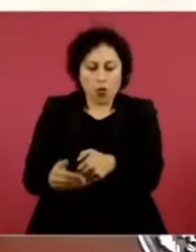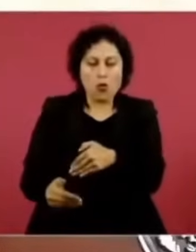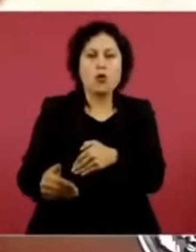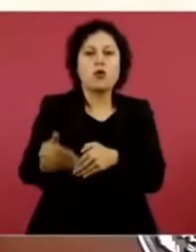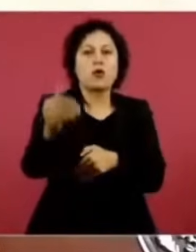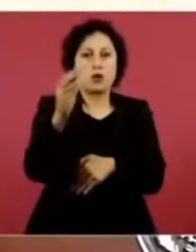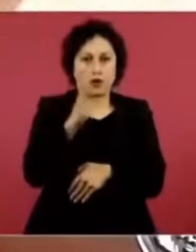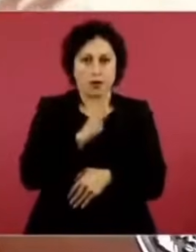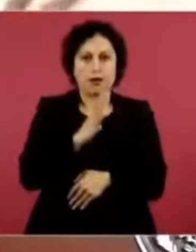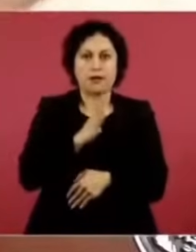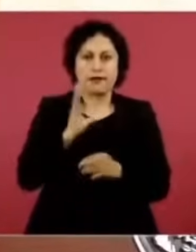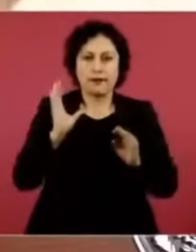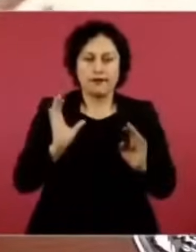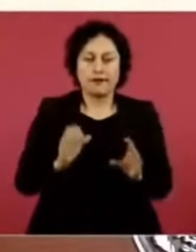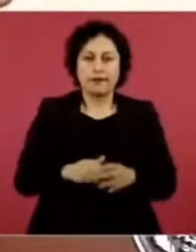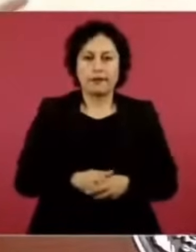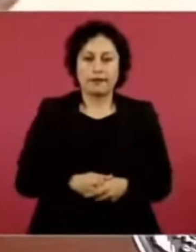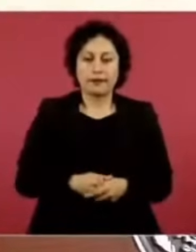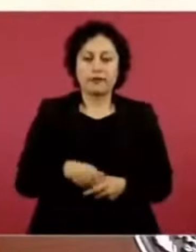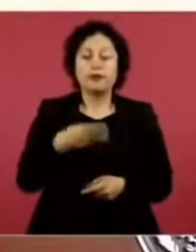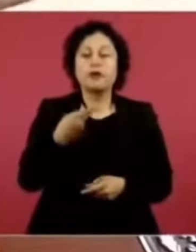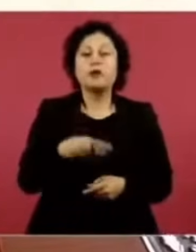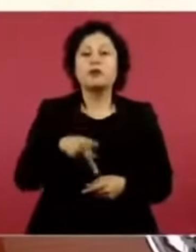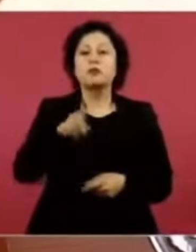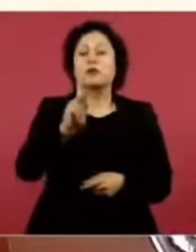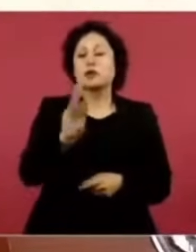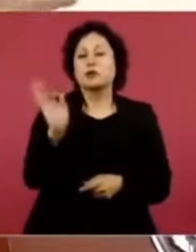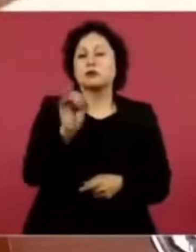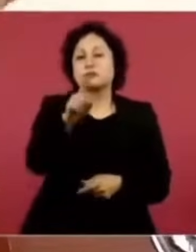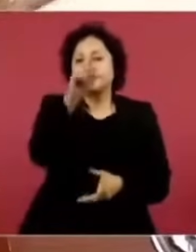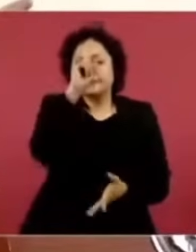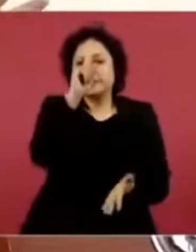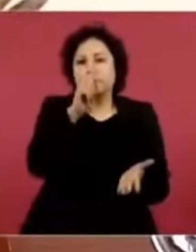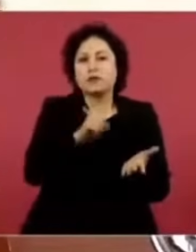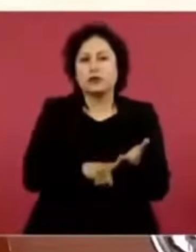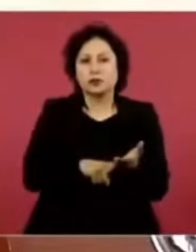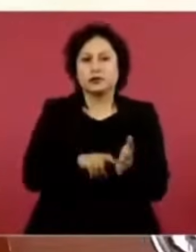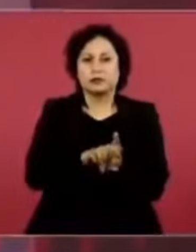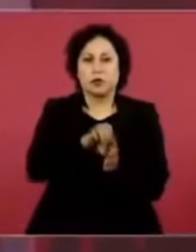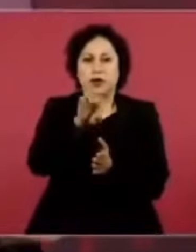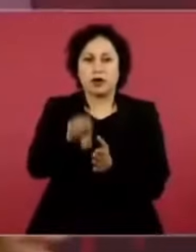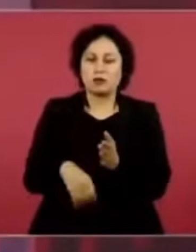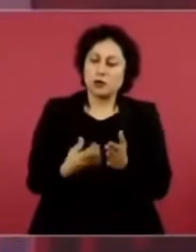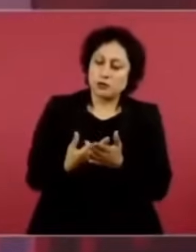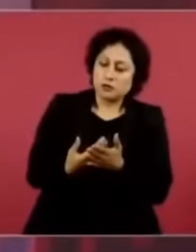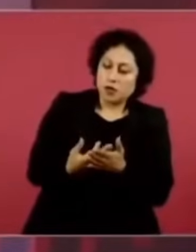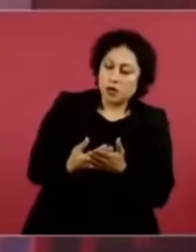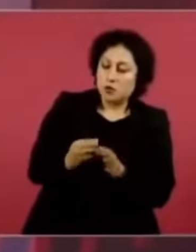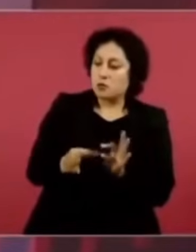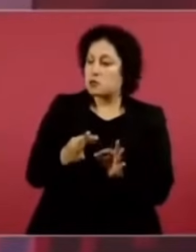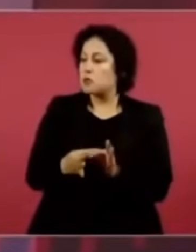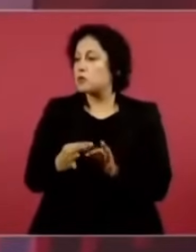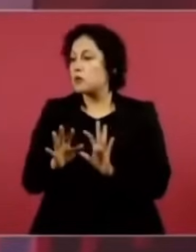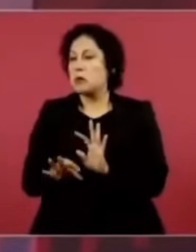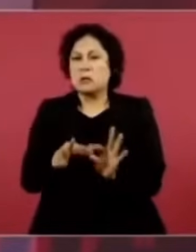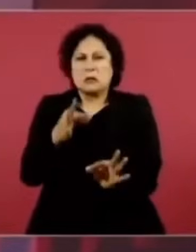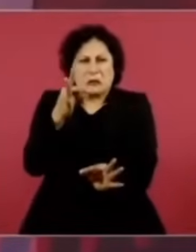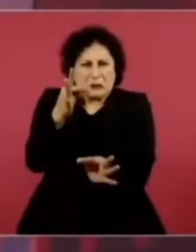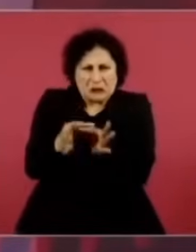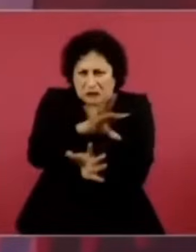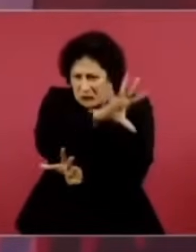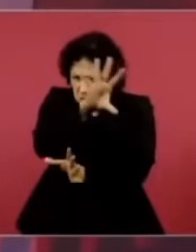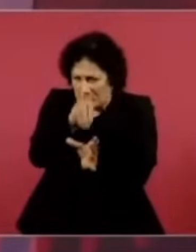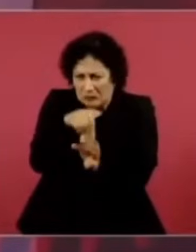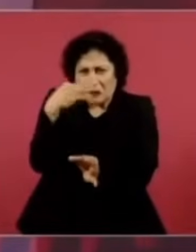Si esperamos que esté totalmente, o sea, que terminado, para que el